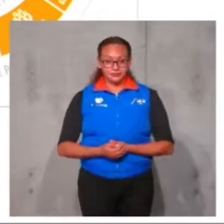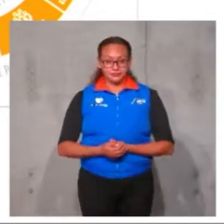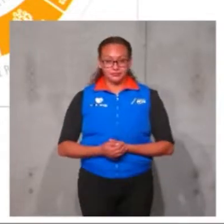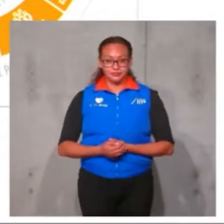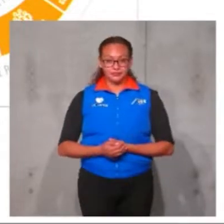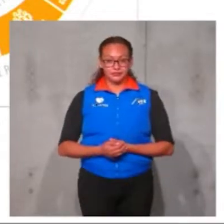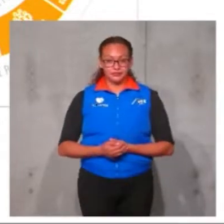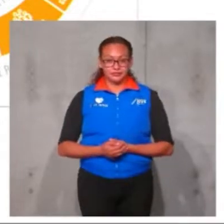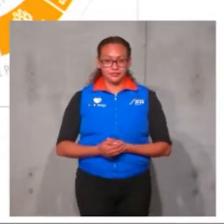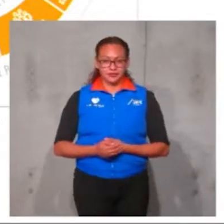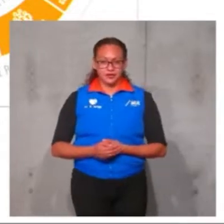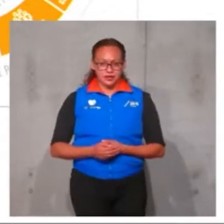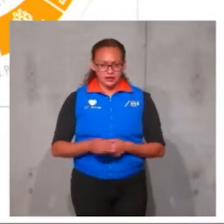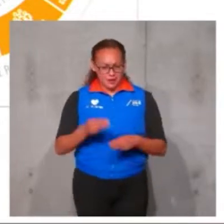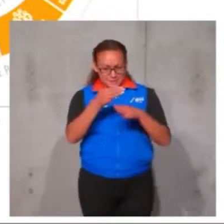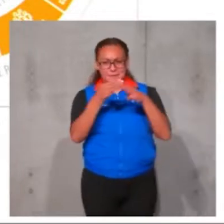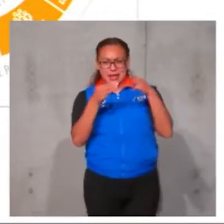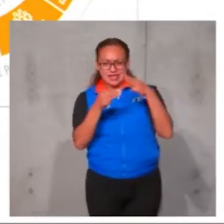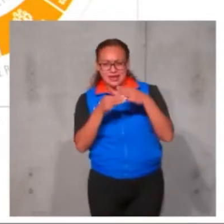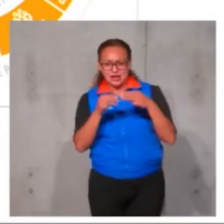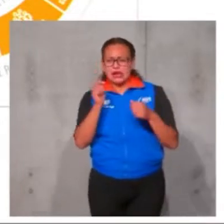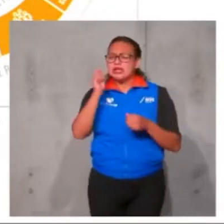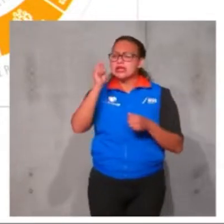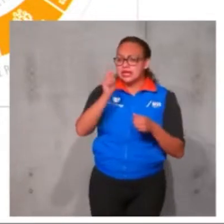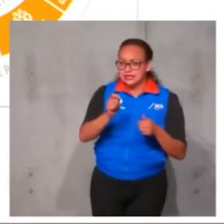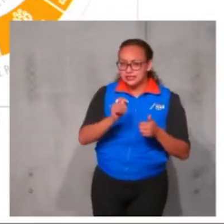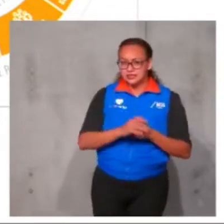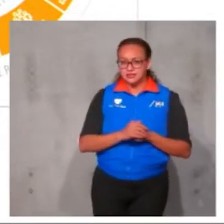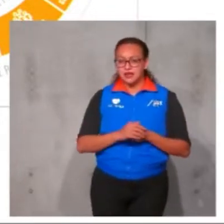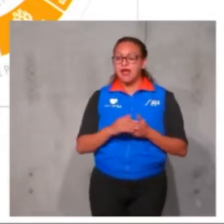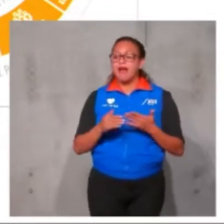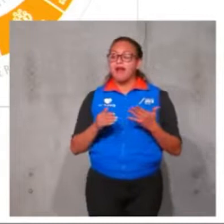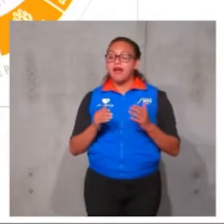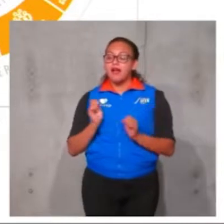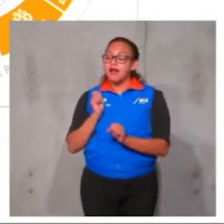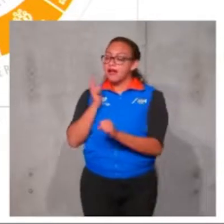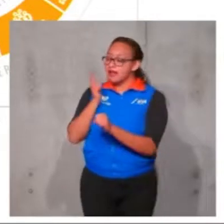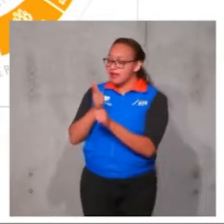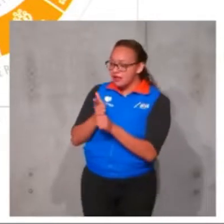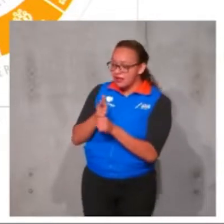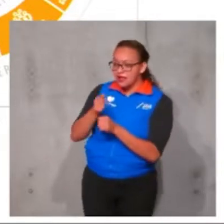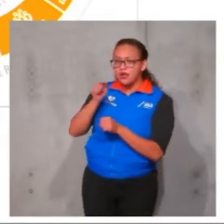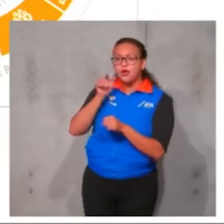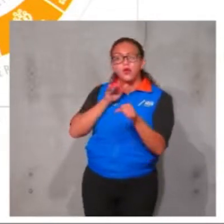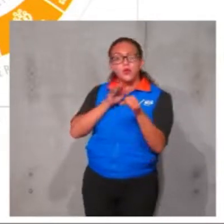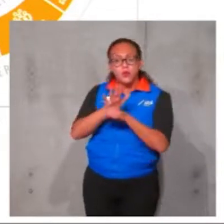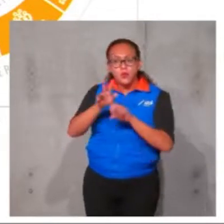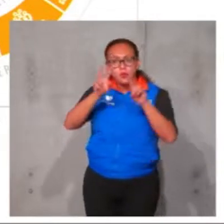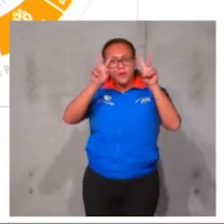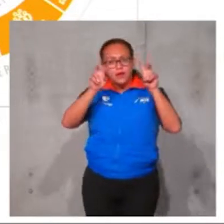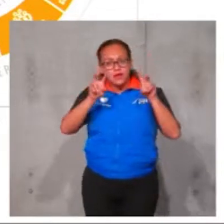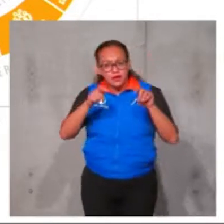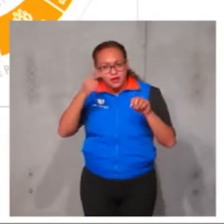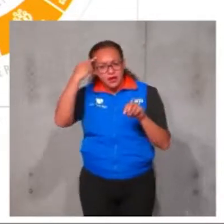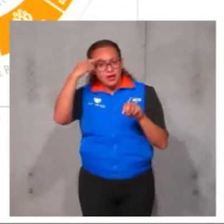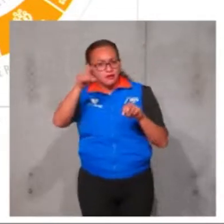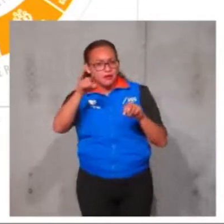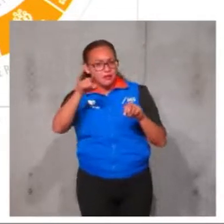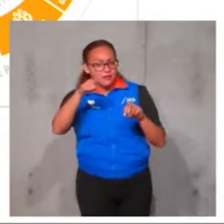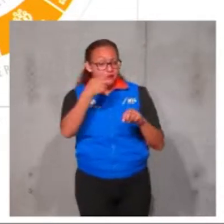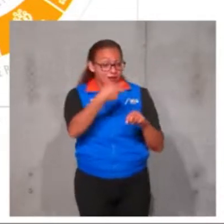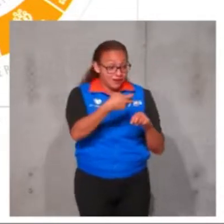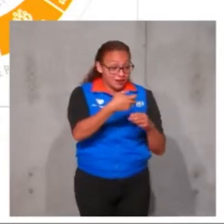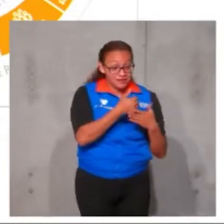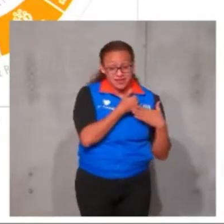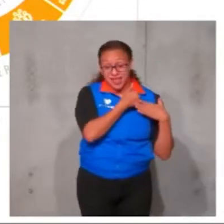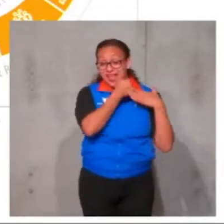Entonces, vamos a ver que la materialidad entonces consiste en identificar y priorizar aquellos temas